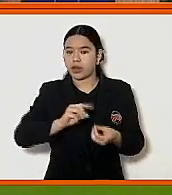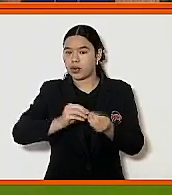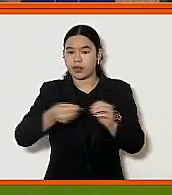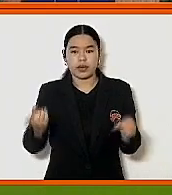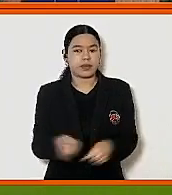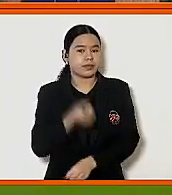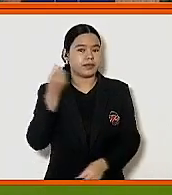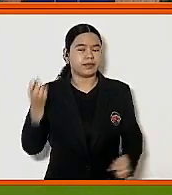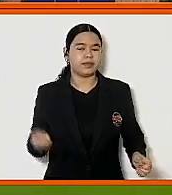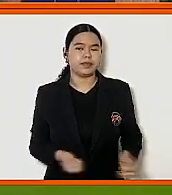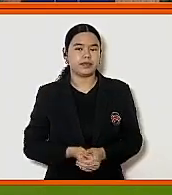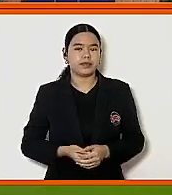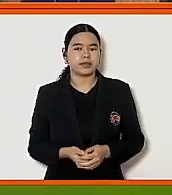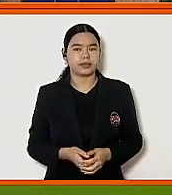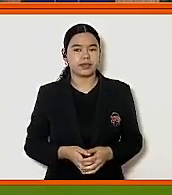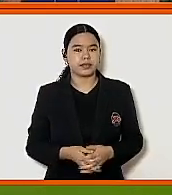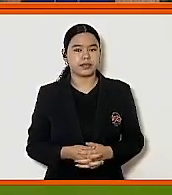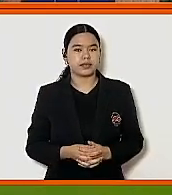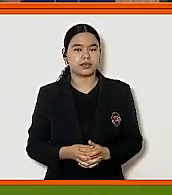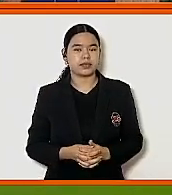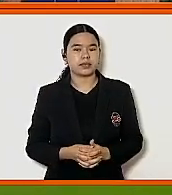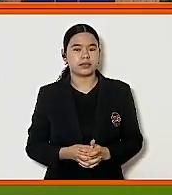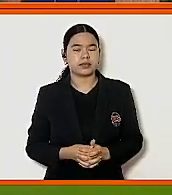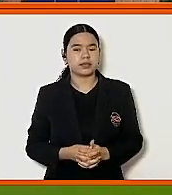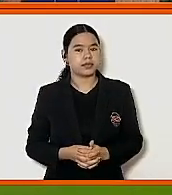número ganador.